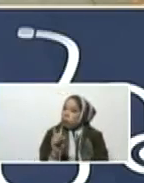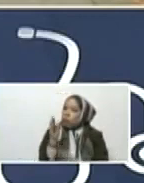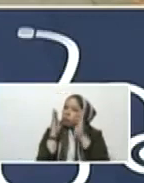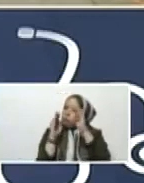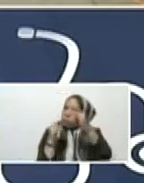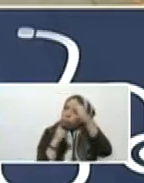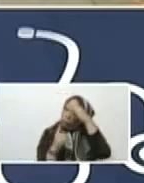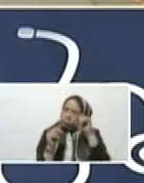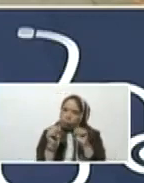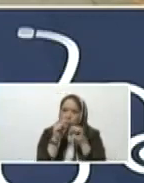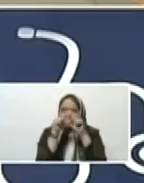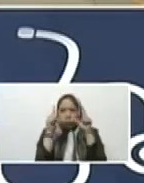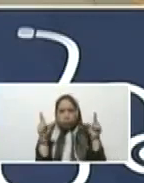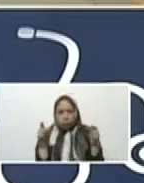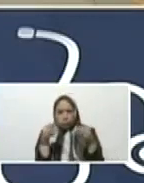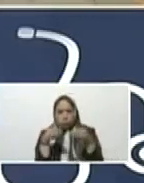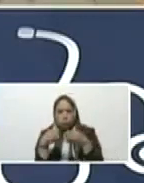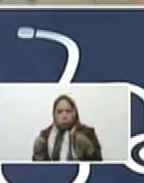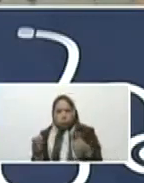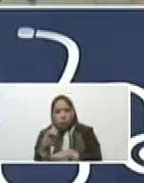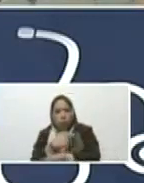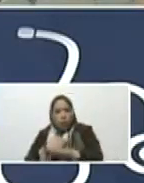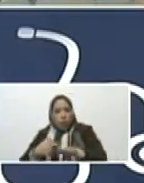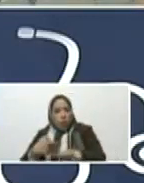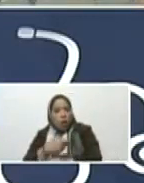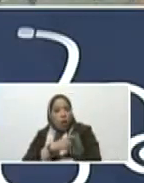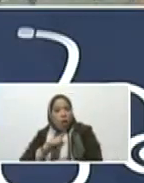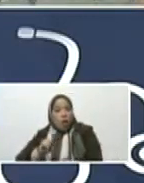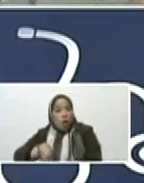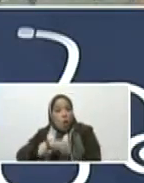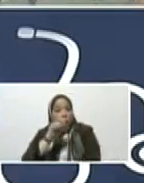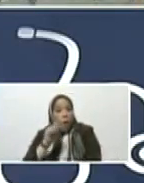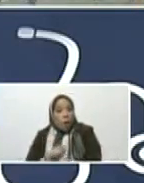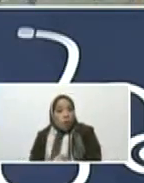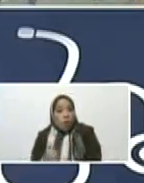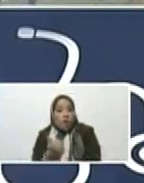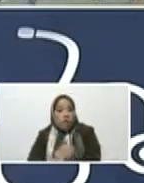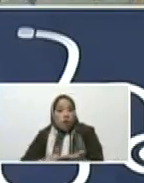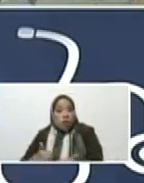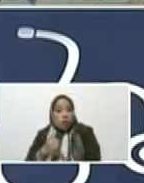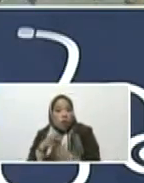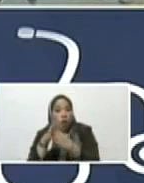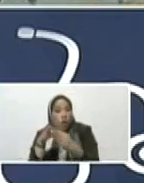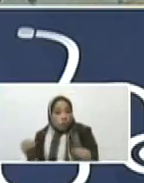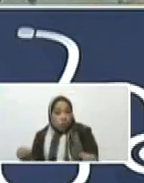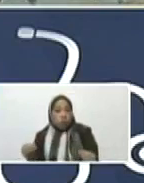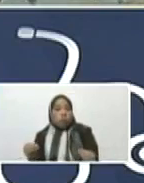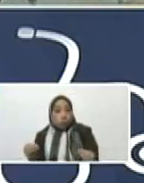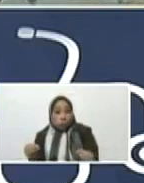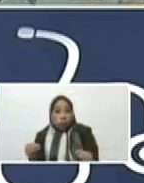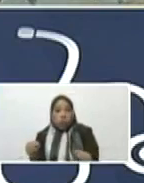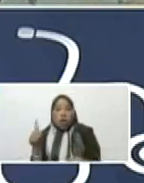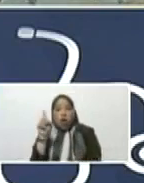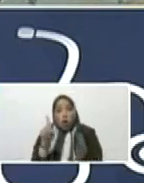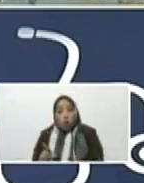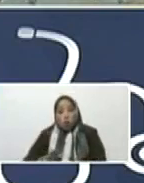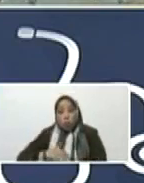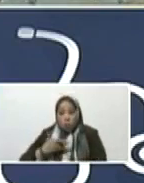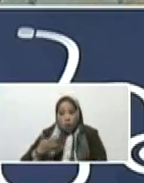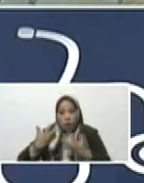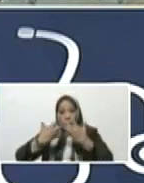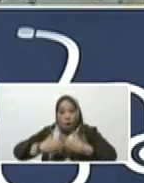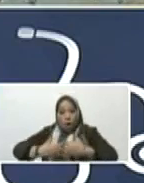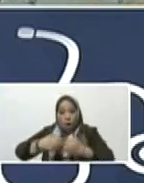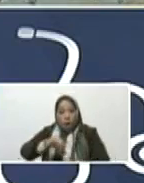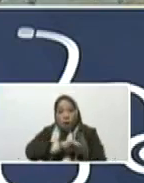atención pública del gerente general de Farmatodo, porque nosotros permitimos que las farmacias privadas comenzaran a